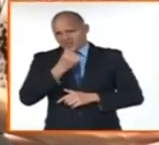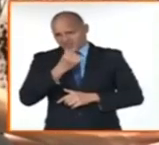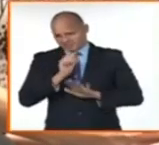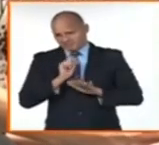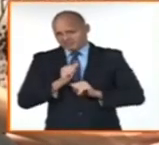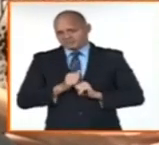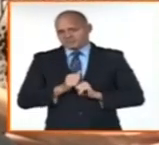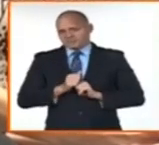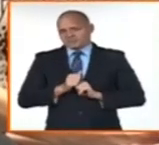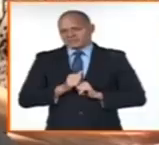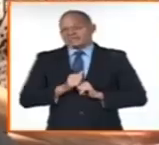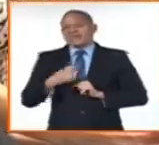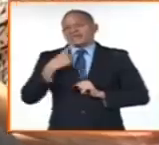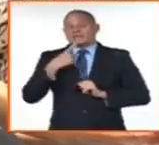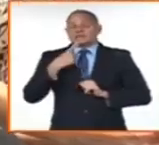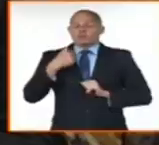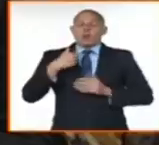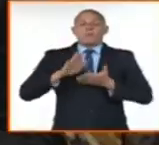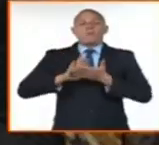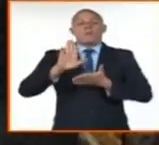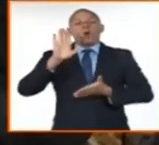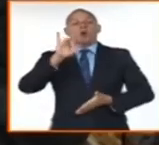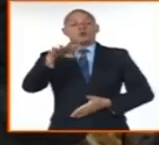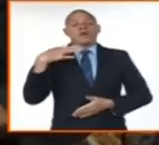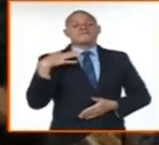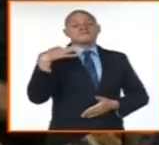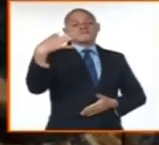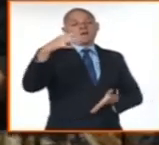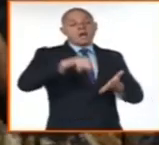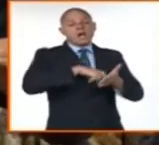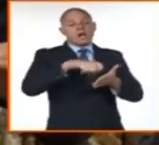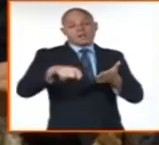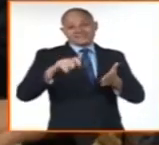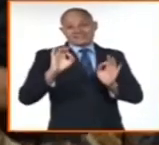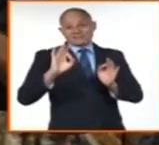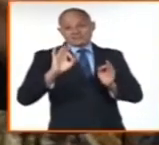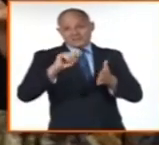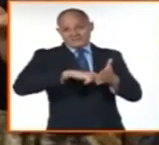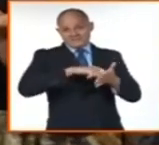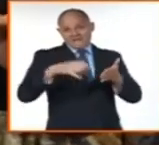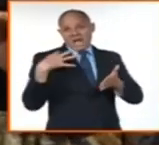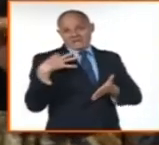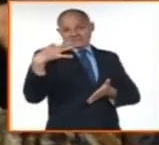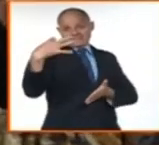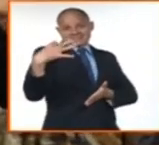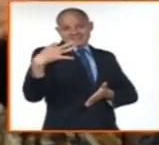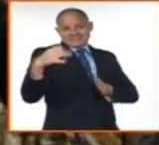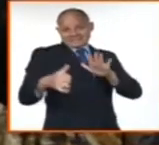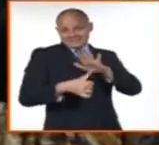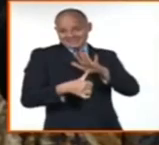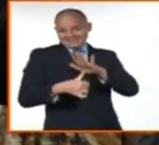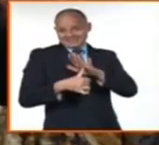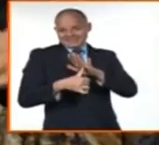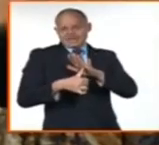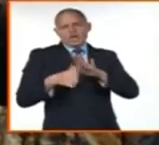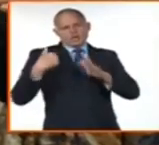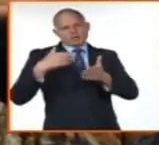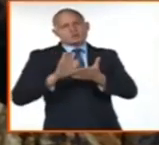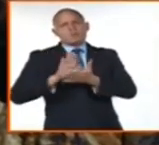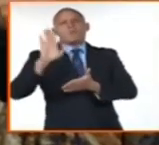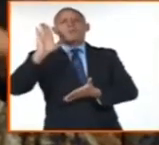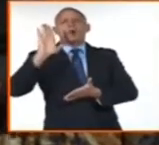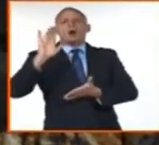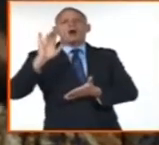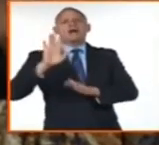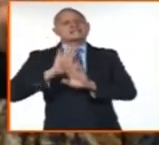cumplido. Por eso nosotros estamos diciendo, el bloqueo va a seguir recrudecido y nosotros tenemos que seguir denunciando,